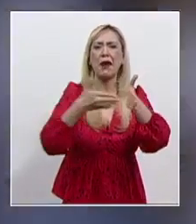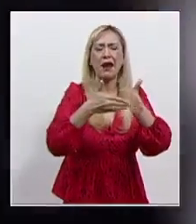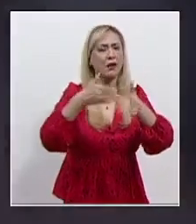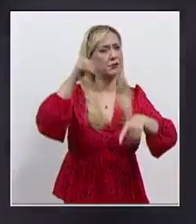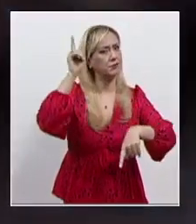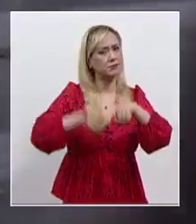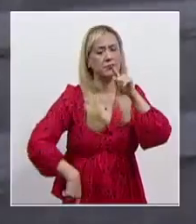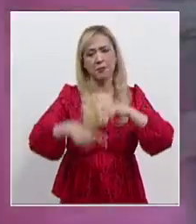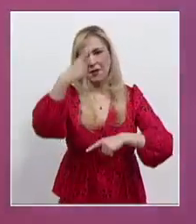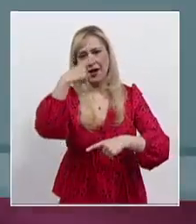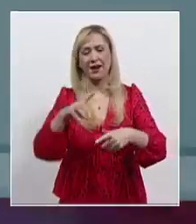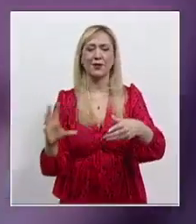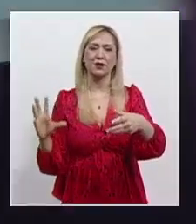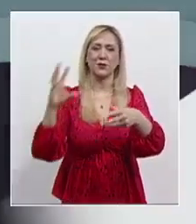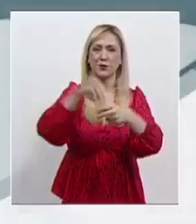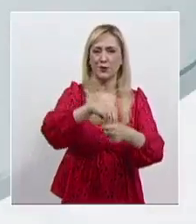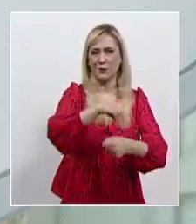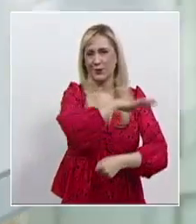inclusión.